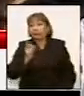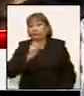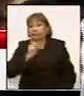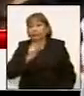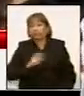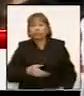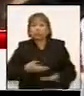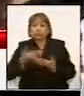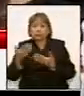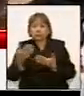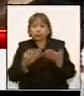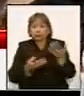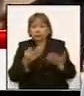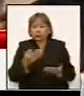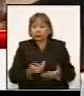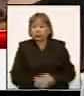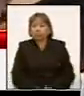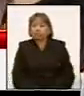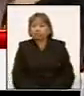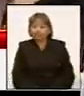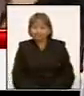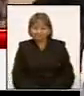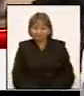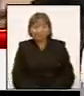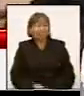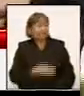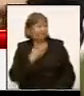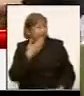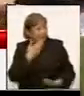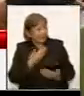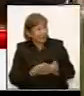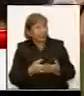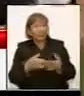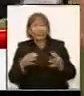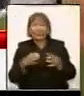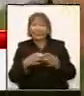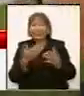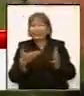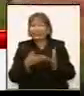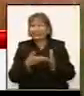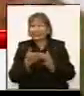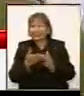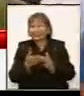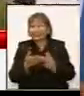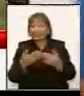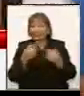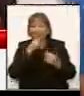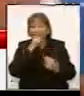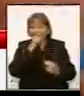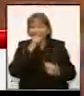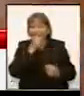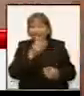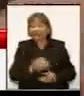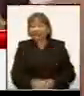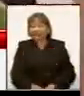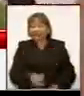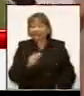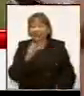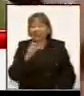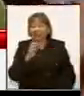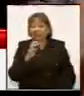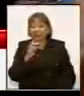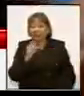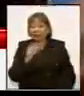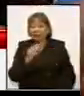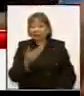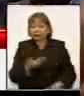ellos se devuelva en este caso a la provincia. Muchísimas gracias, congresista. Gracias. De esta manera fueron las declaraciones del congresista Clayton Galván,